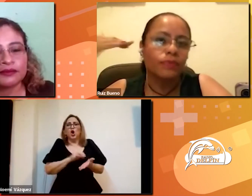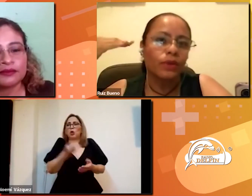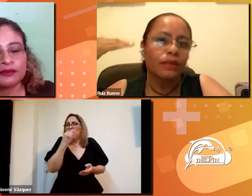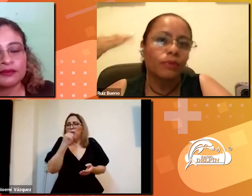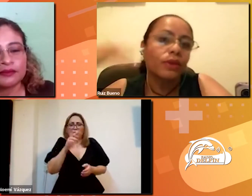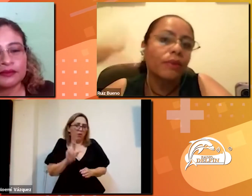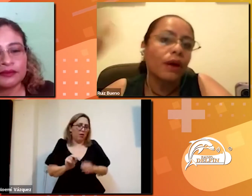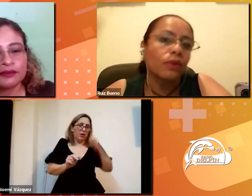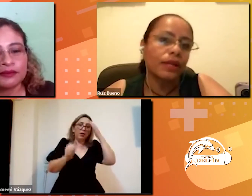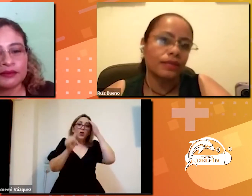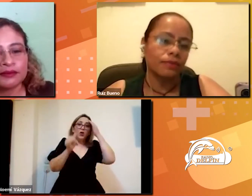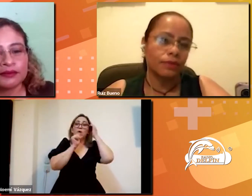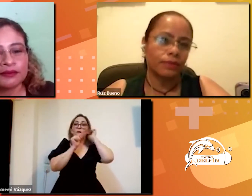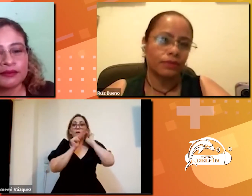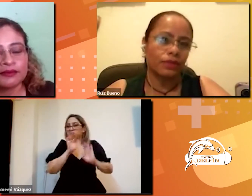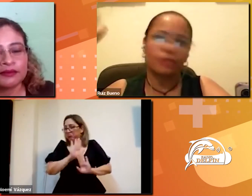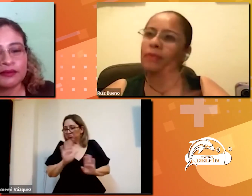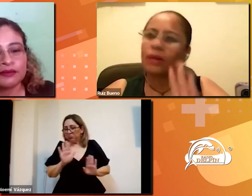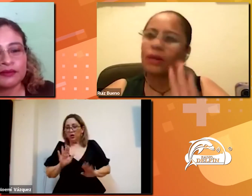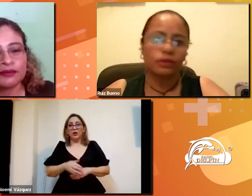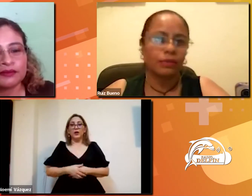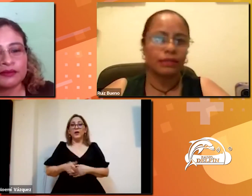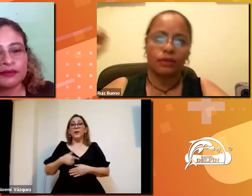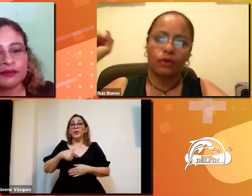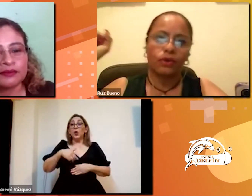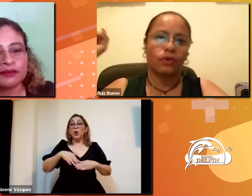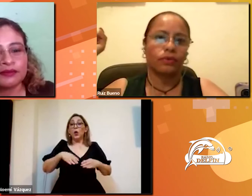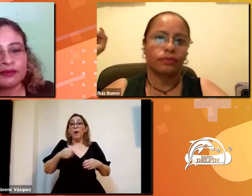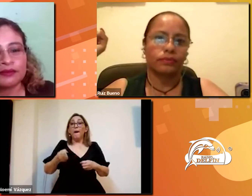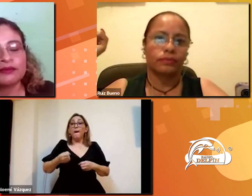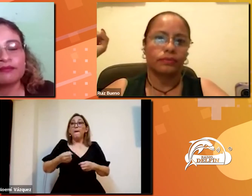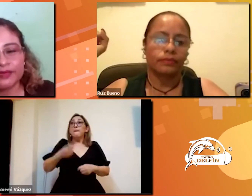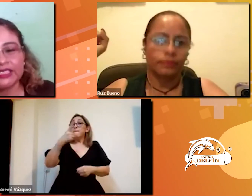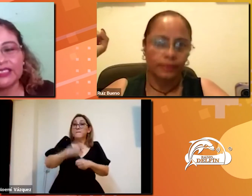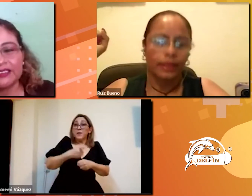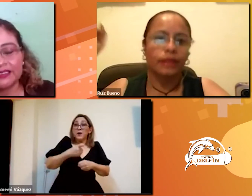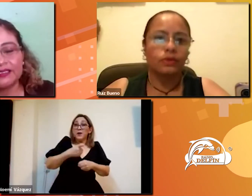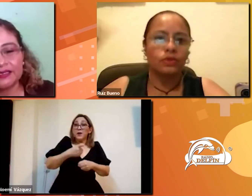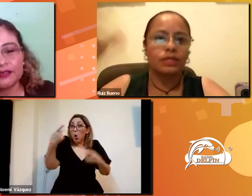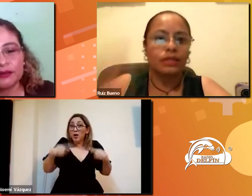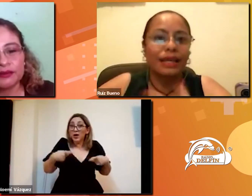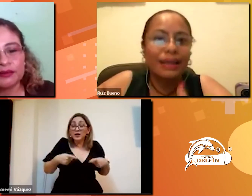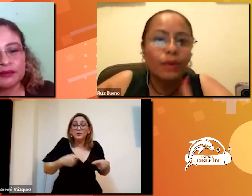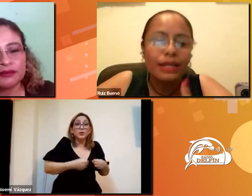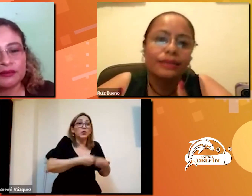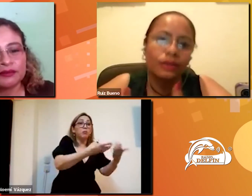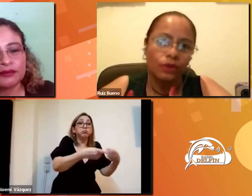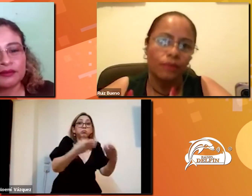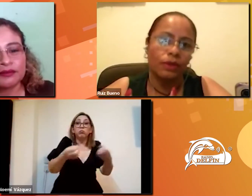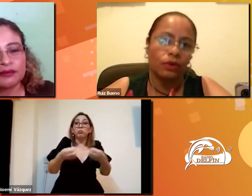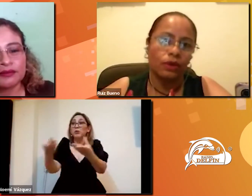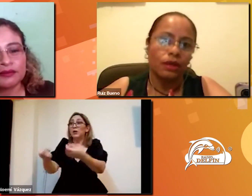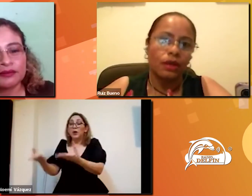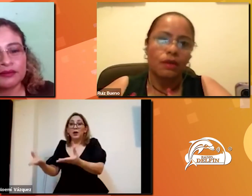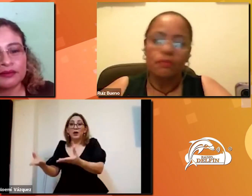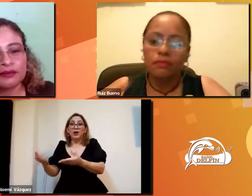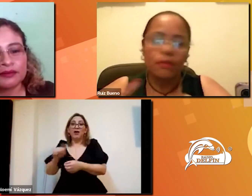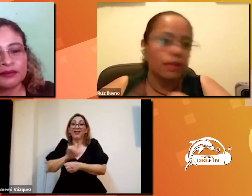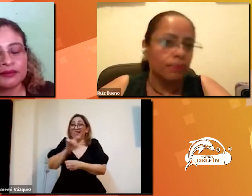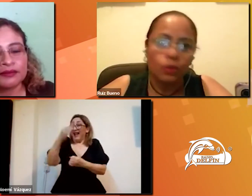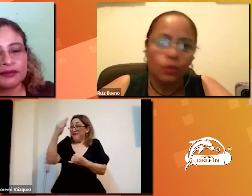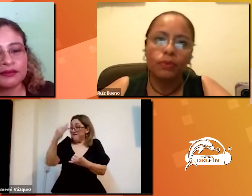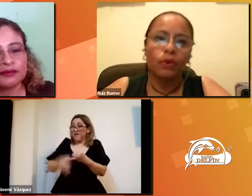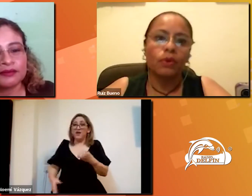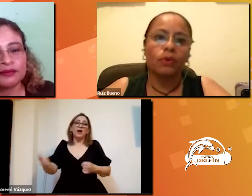pones por debajo de las demás personas. Primero los demás y luego yo. Entonces, ¿cuál es el trato que me doy?